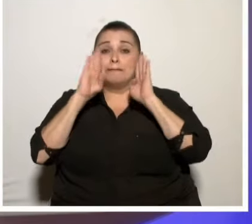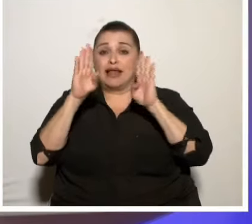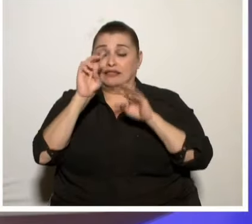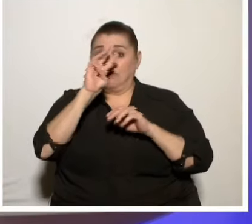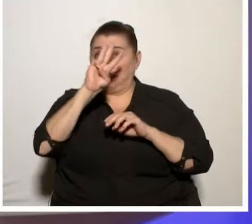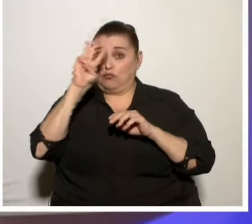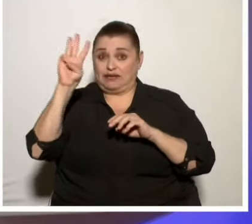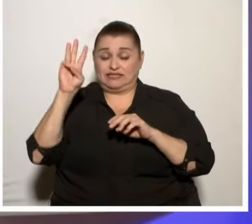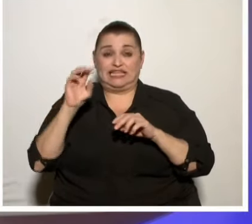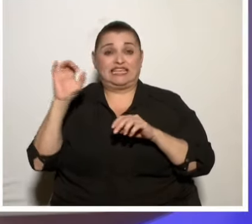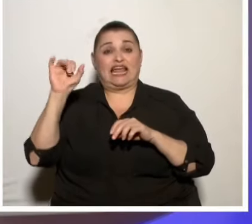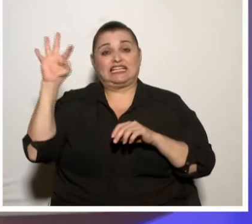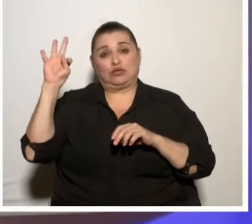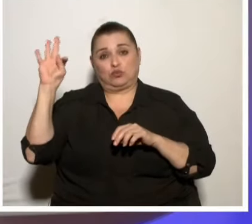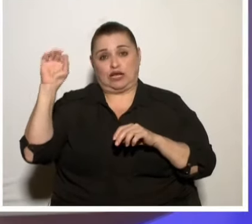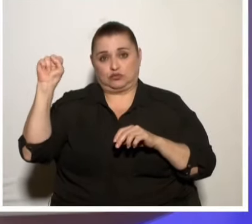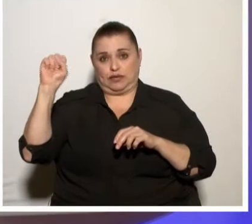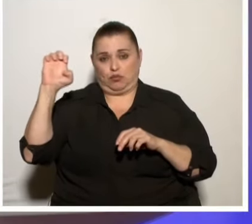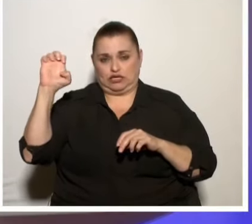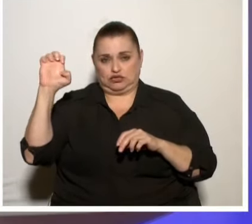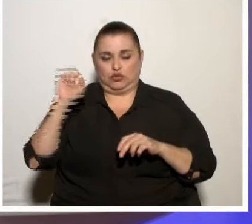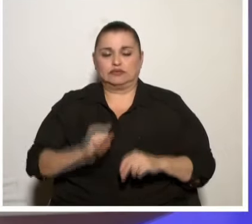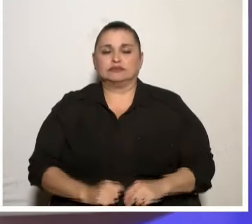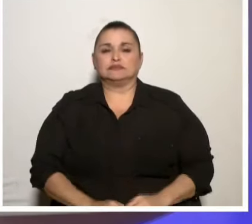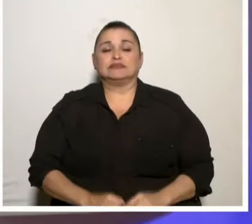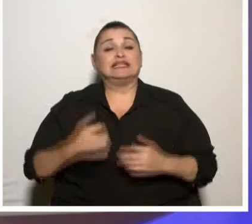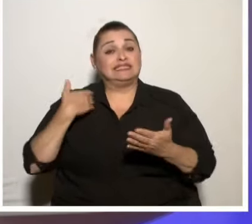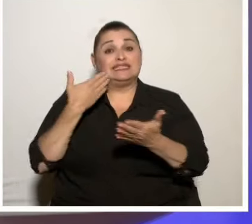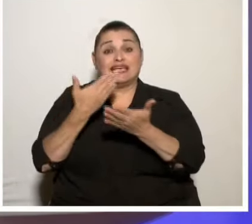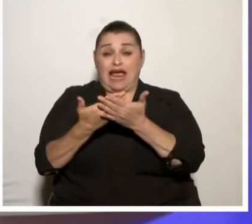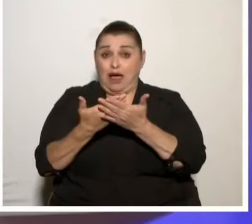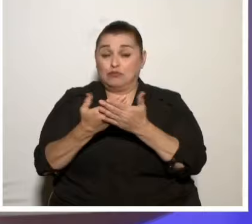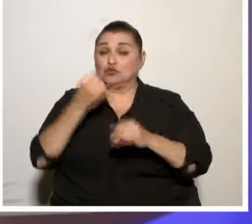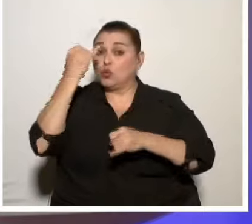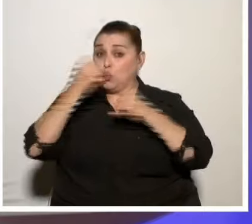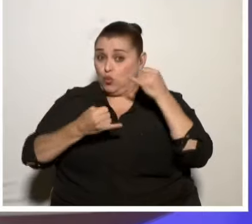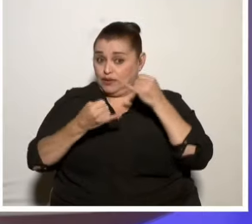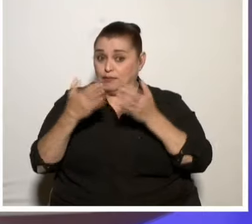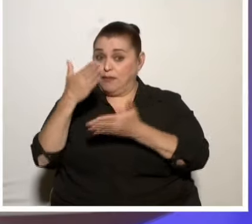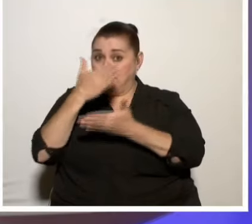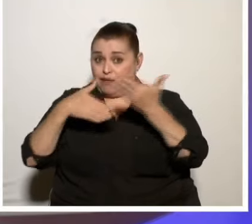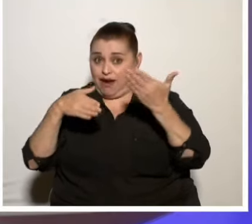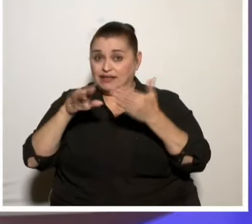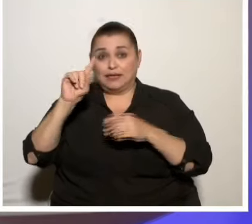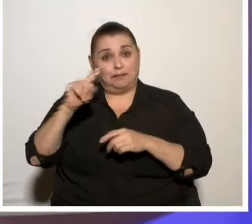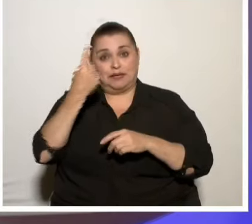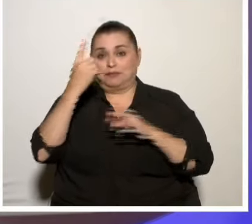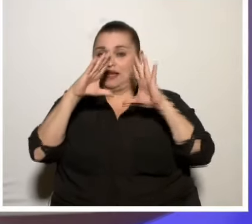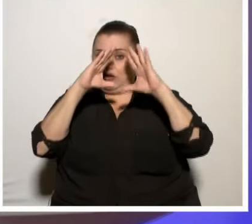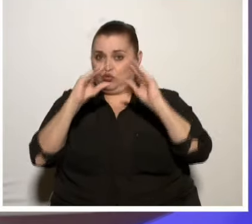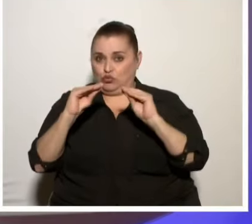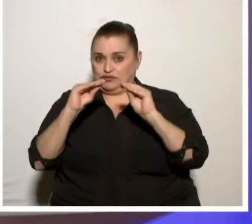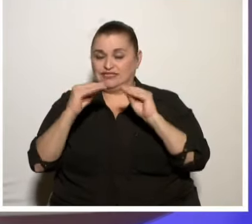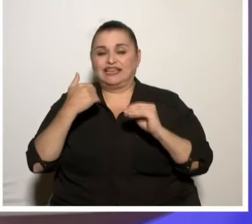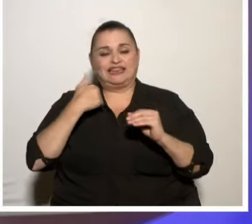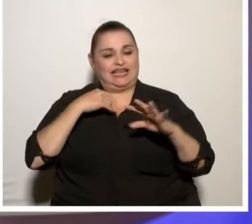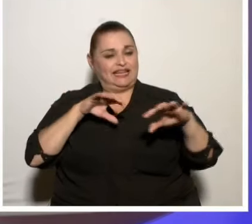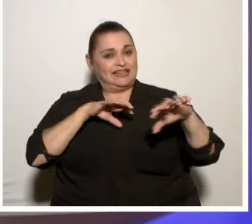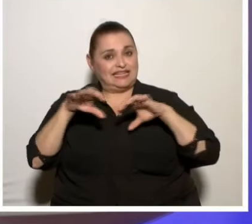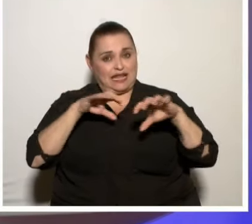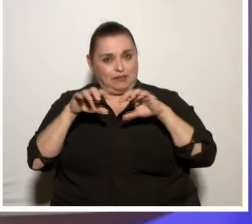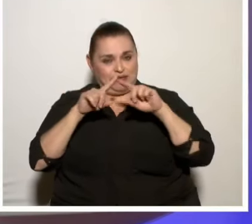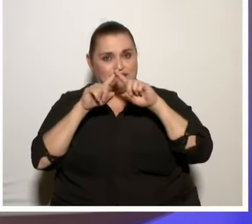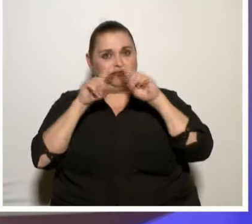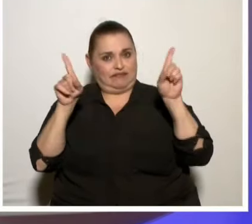del Tribunal Supremo de Elecciones. Llegamos así al último bloque de esta primera noche y tiene una dinámica un